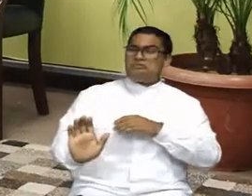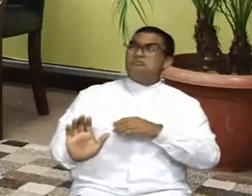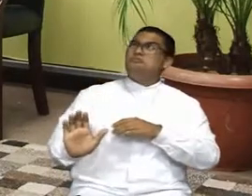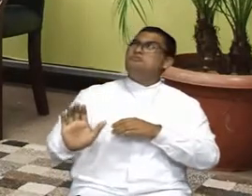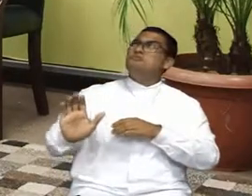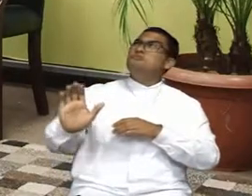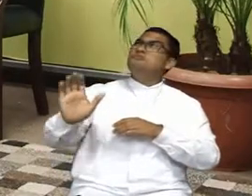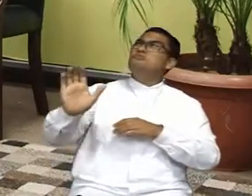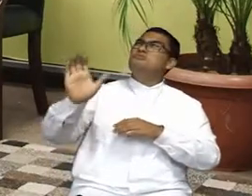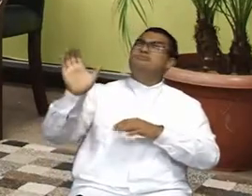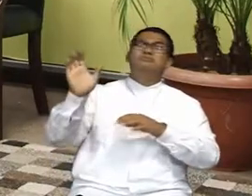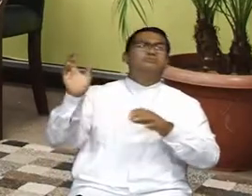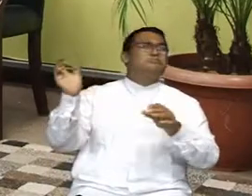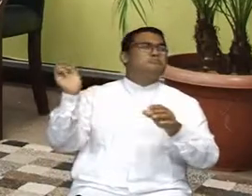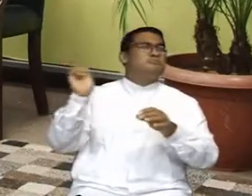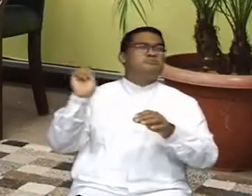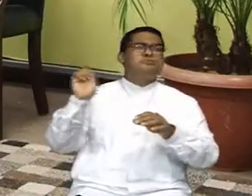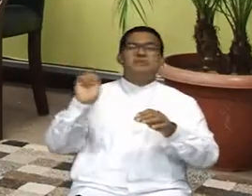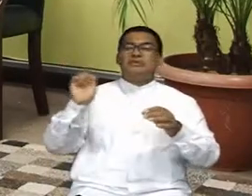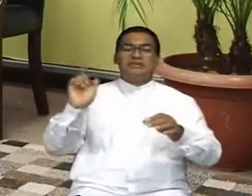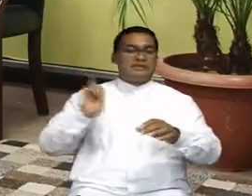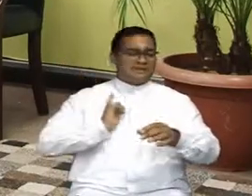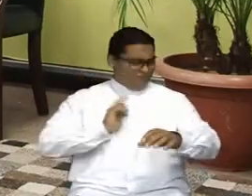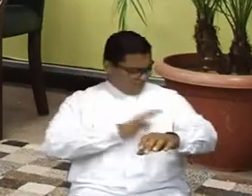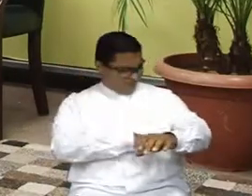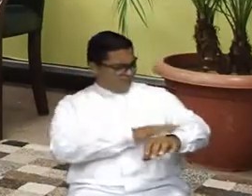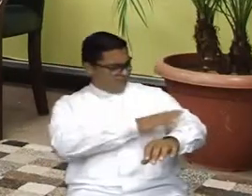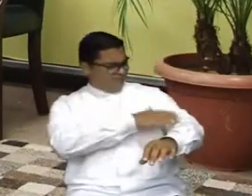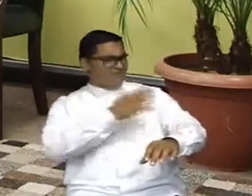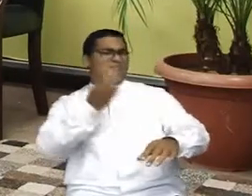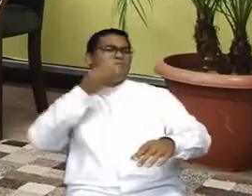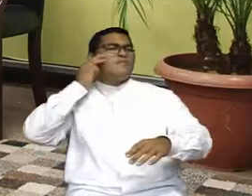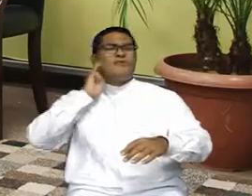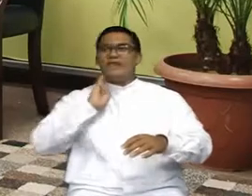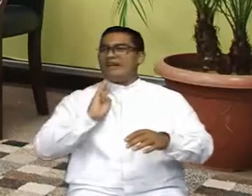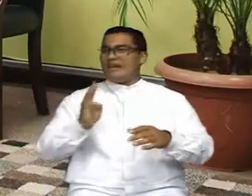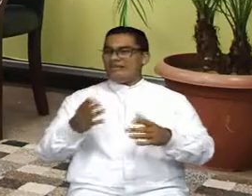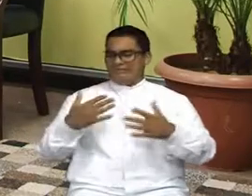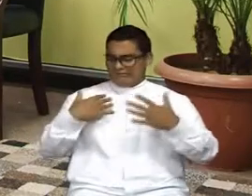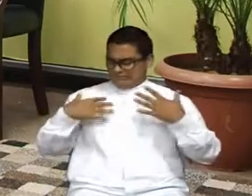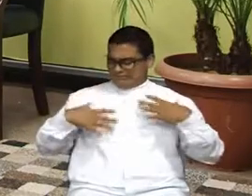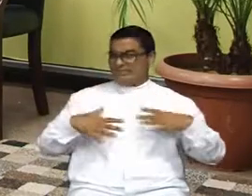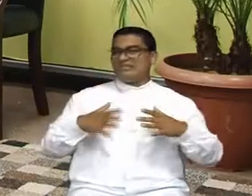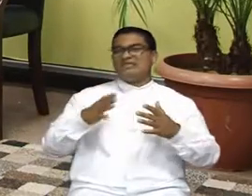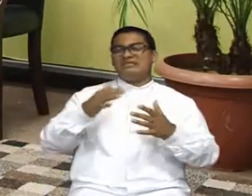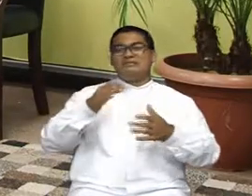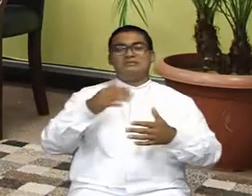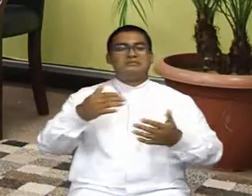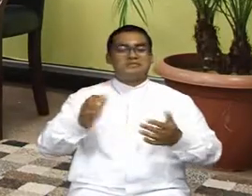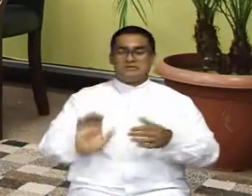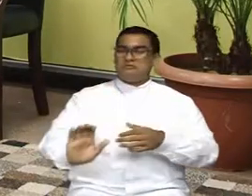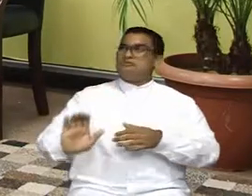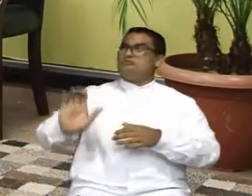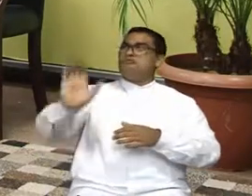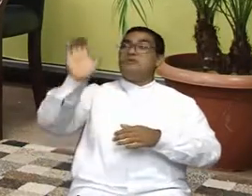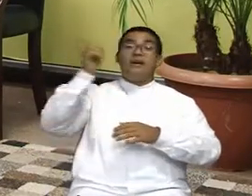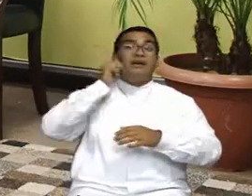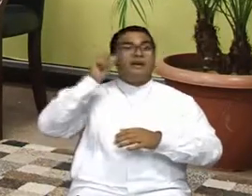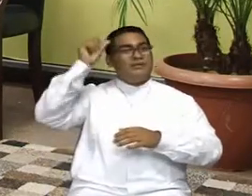estos moretones en la piel sin causa alguna, y como le dije en el inicio, han crecido ya en la etapa